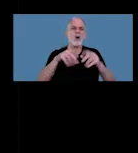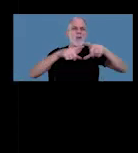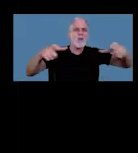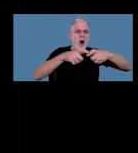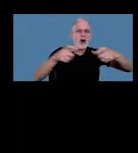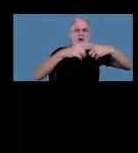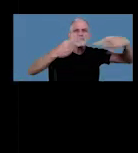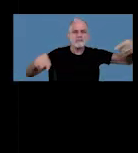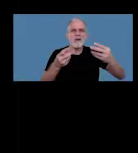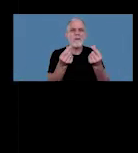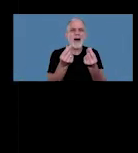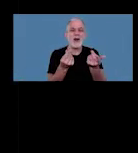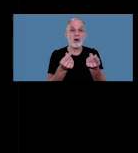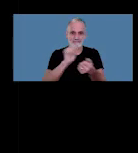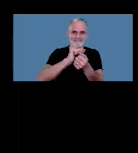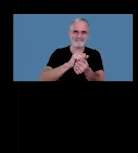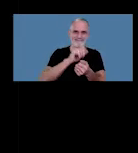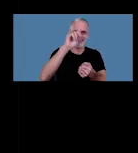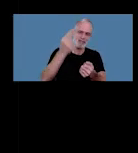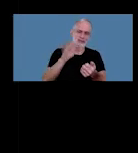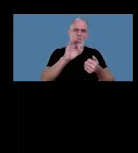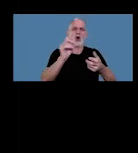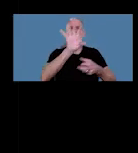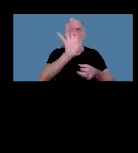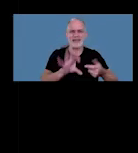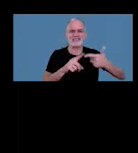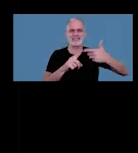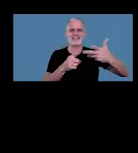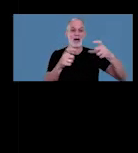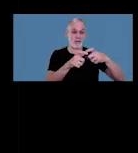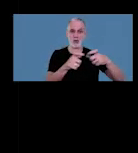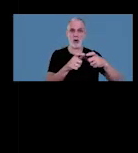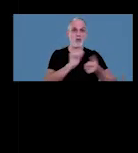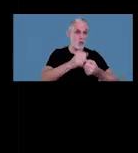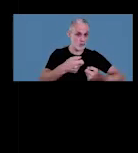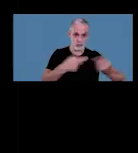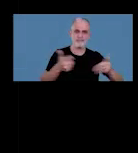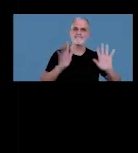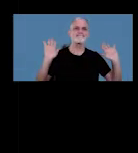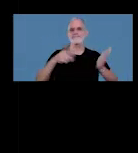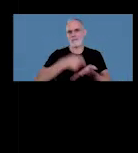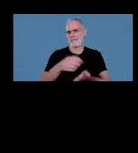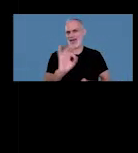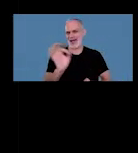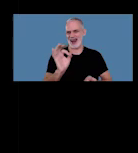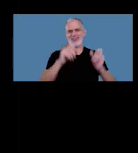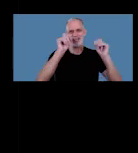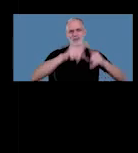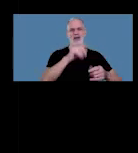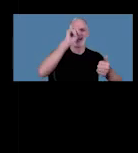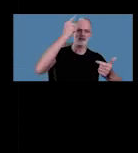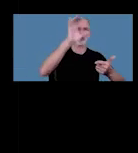y demás valores emitidos por la nación, por la provincia, se encuentran exentos, así que no vamos a ahondar más en este